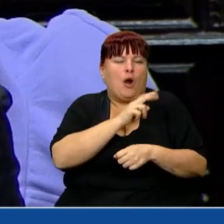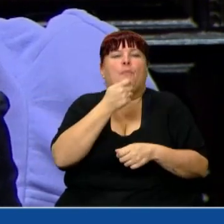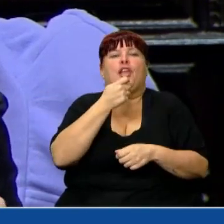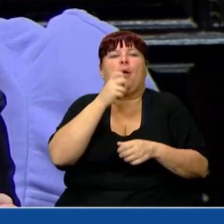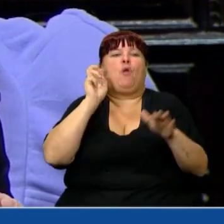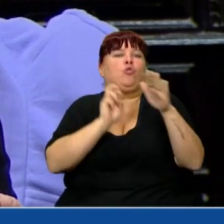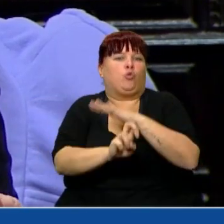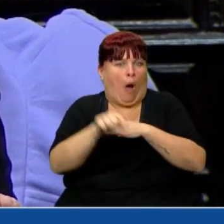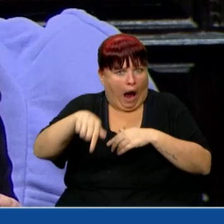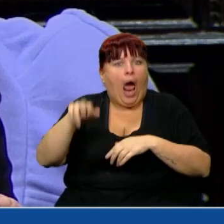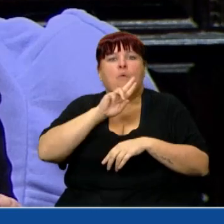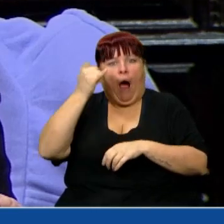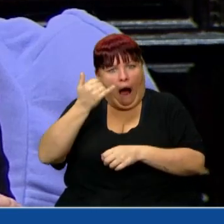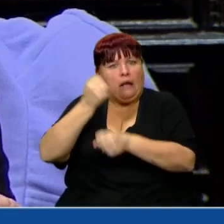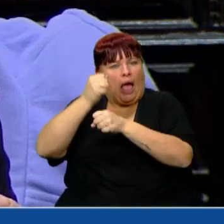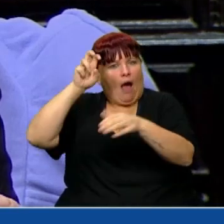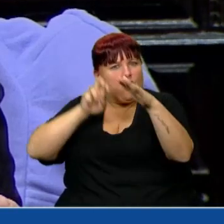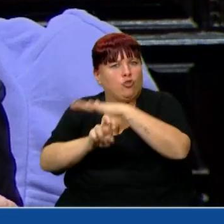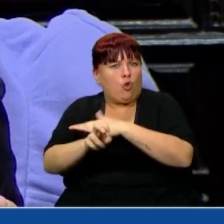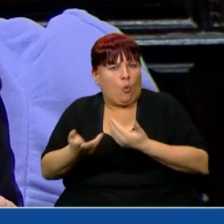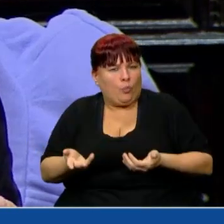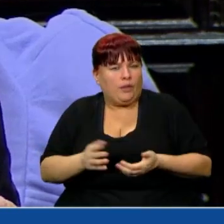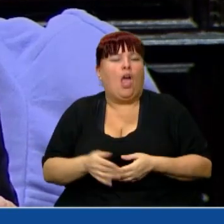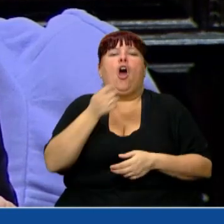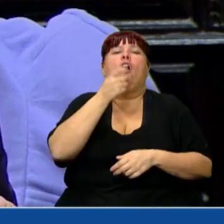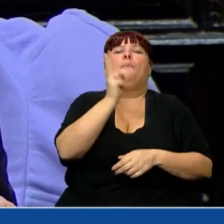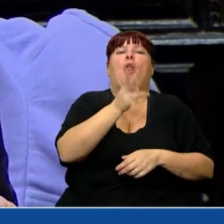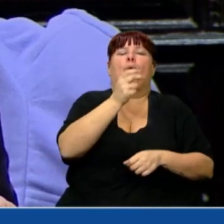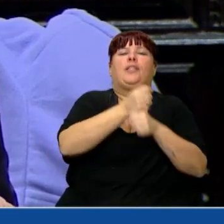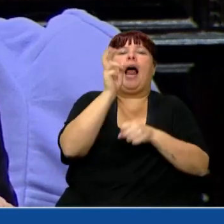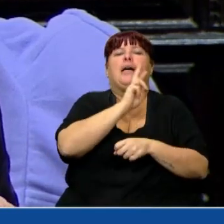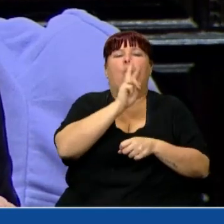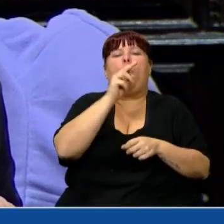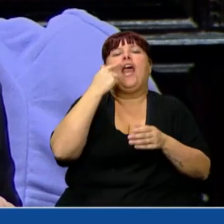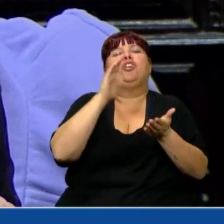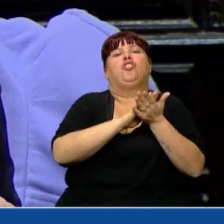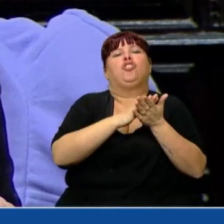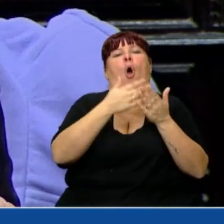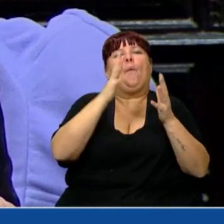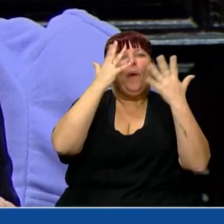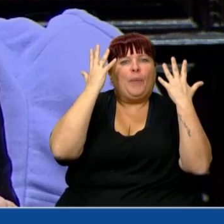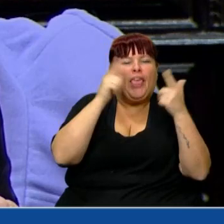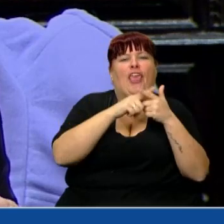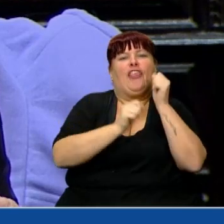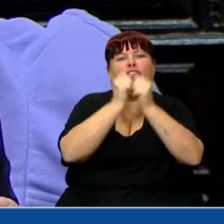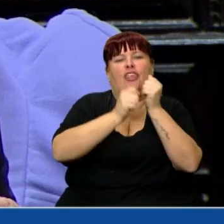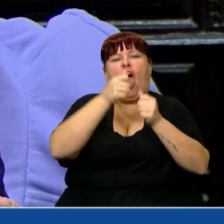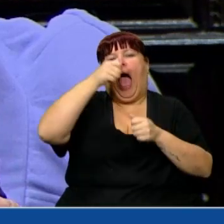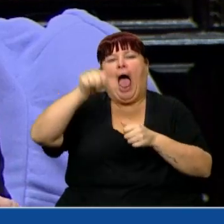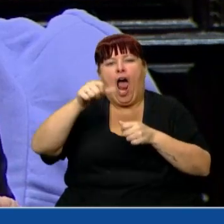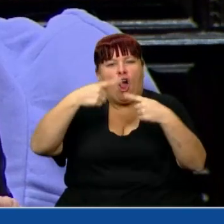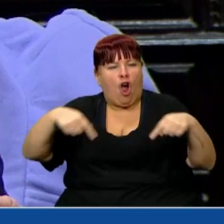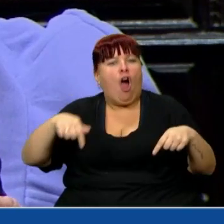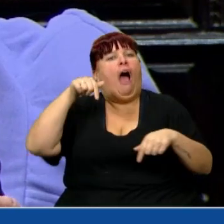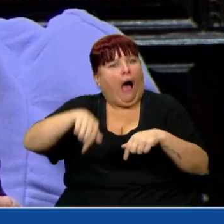ejemplo, en subterráneos. Hoy sí trabajan mujeres en los subterráneos. O prohibía el trabajo de mujeres en la industria del vidrio, en la industria de destilerías de alcohol.